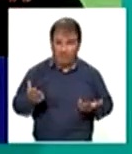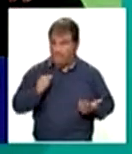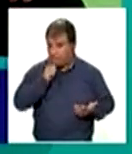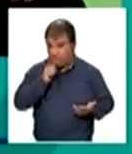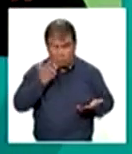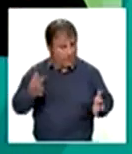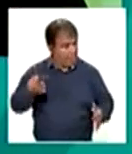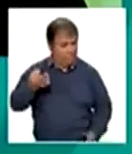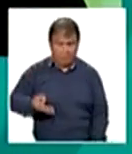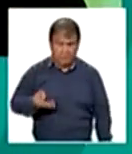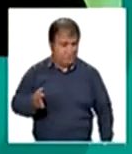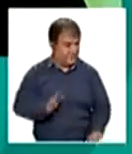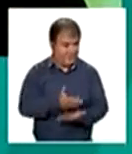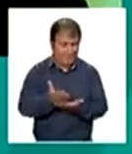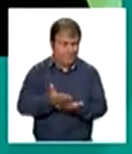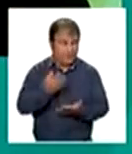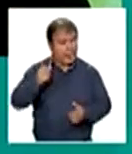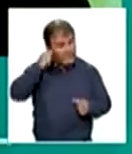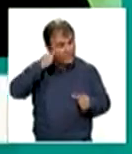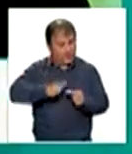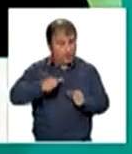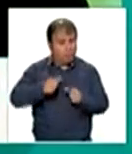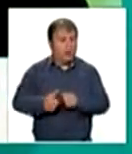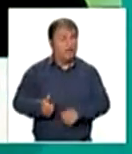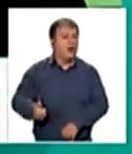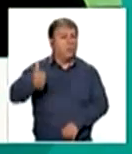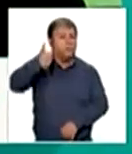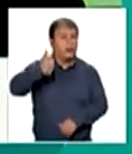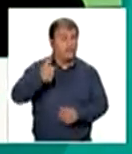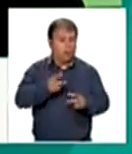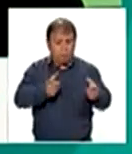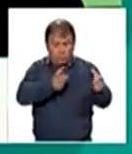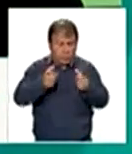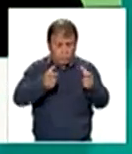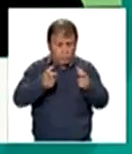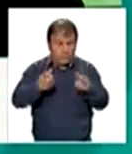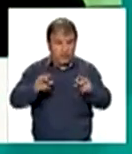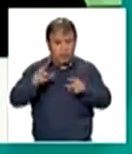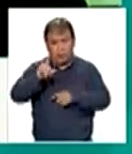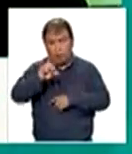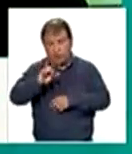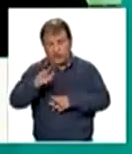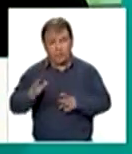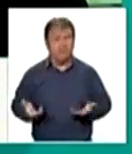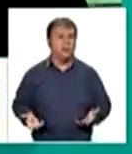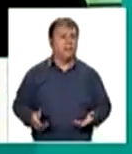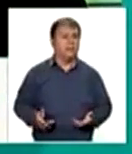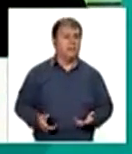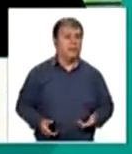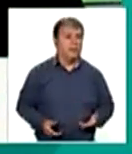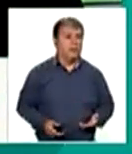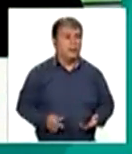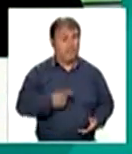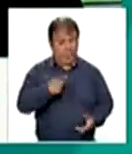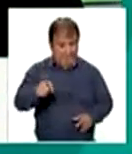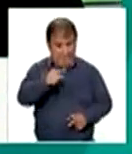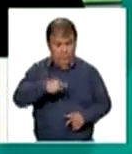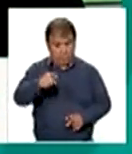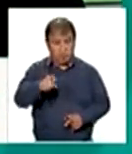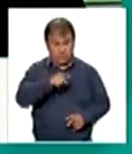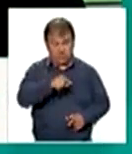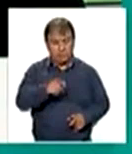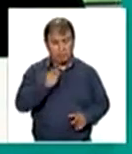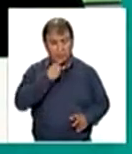hay nada oficial. Hay que recordar que la Autoridad de Control de Dopaje es la Federación Internacional de Fútbol Asociado. Ellos son los que tienen